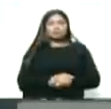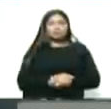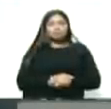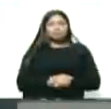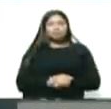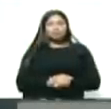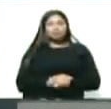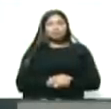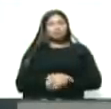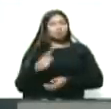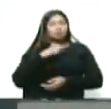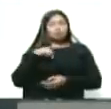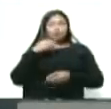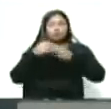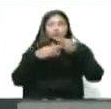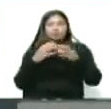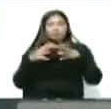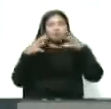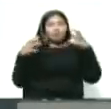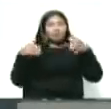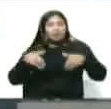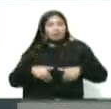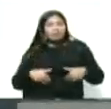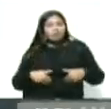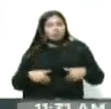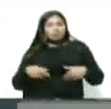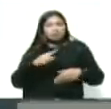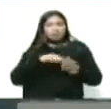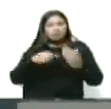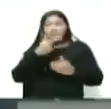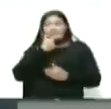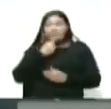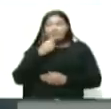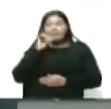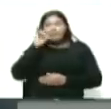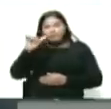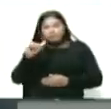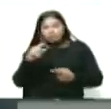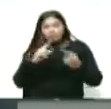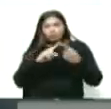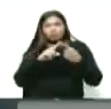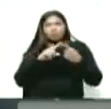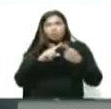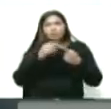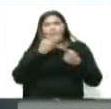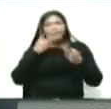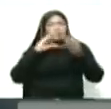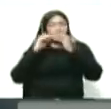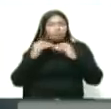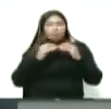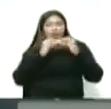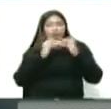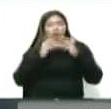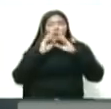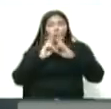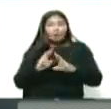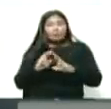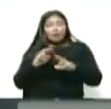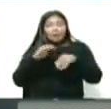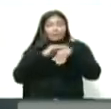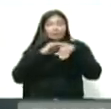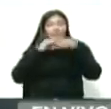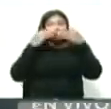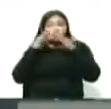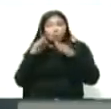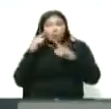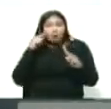que hemos hecho grandes esfuerzos para facilitar la denuncia. Este es uno. Mejorar la capacidad de respuesta del Ministerio Público y